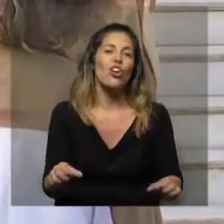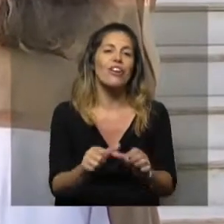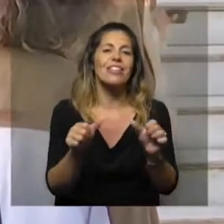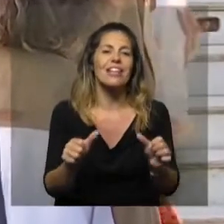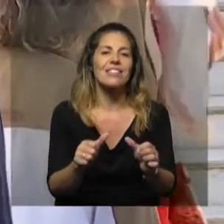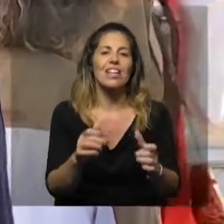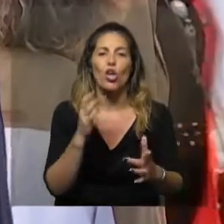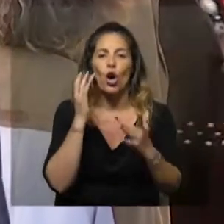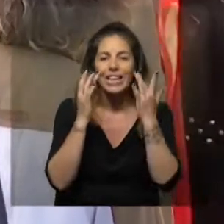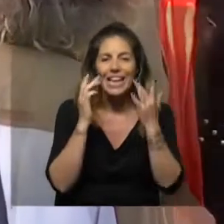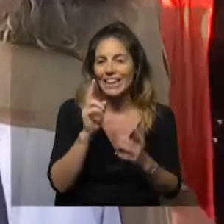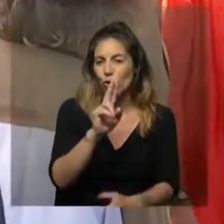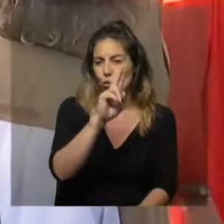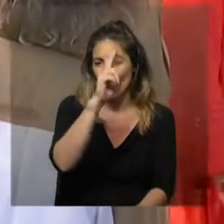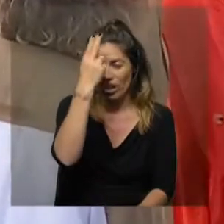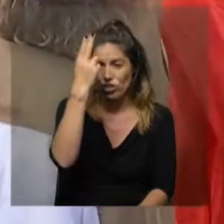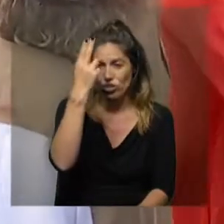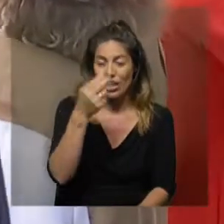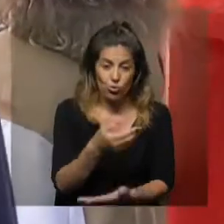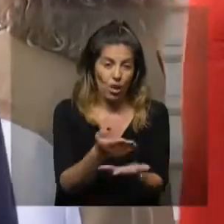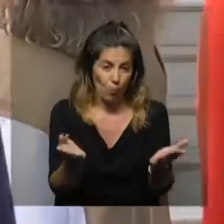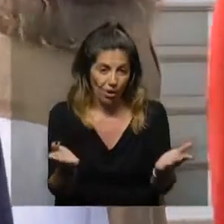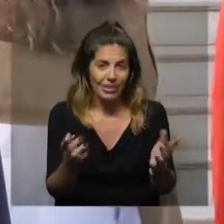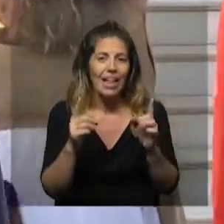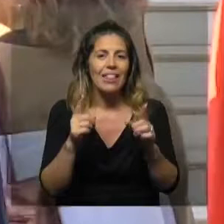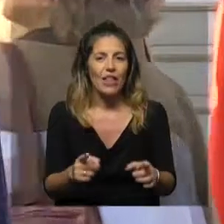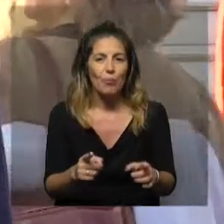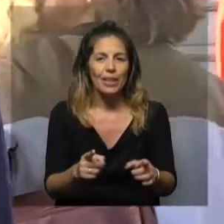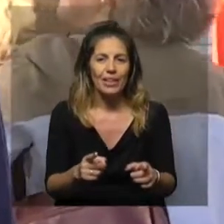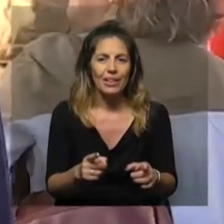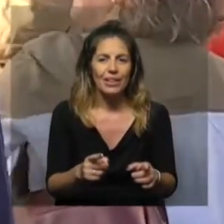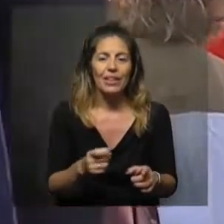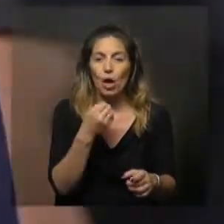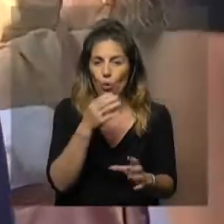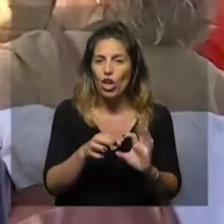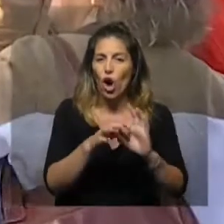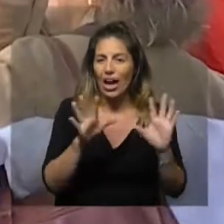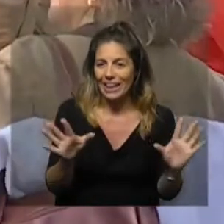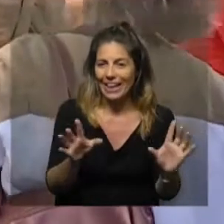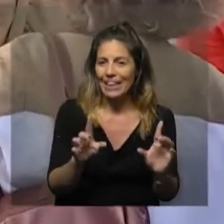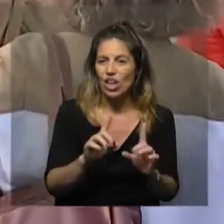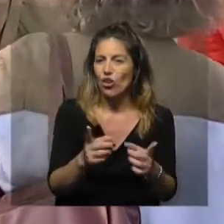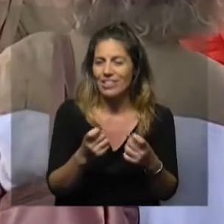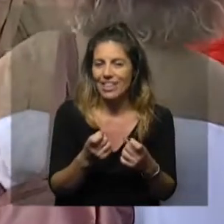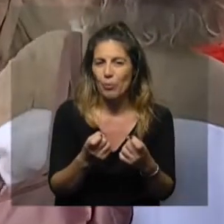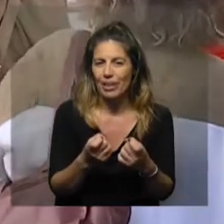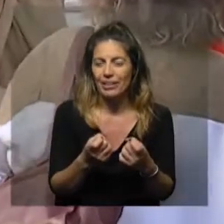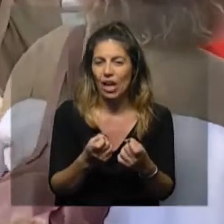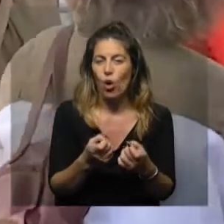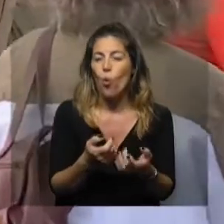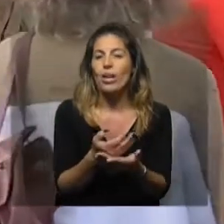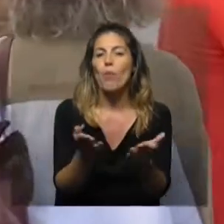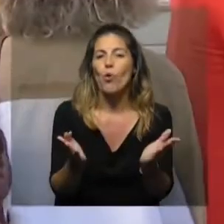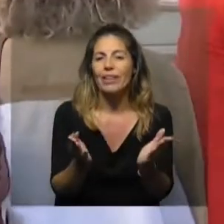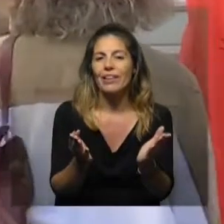que sucede hoy en el arte de uruguayo igual está bueno hacer la salvedad de que no es necesariamente una muestra representativa